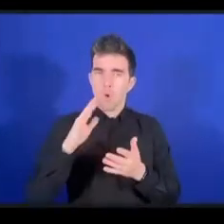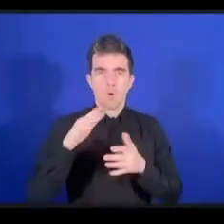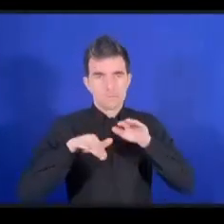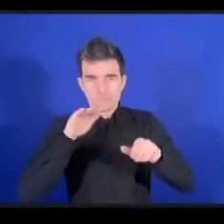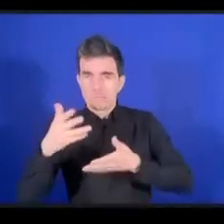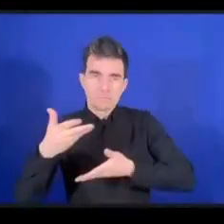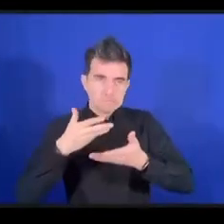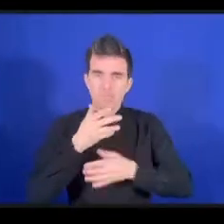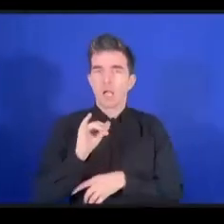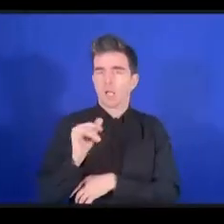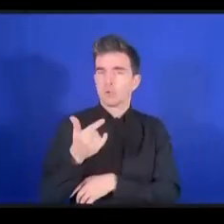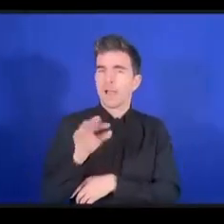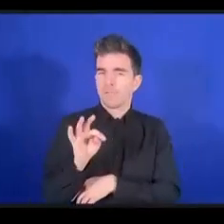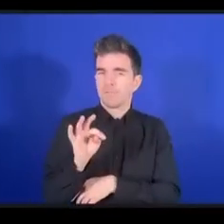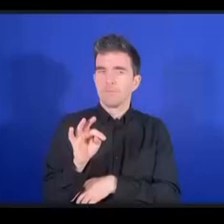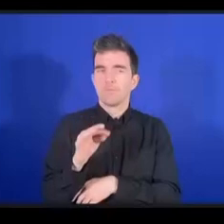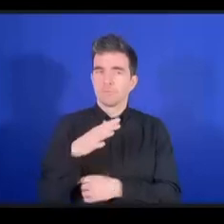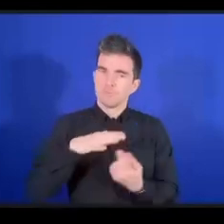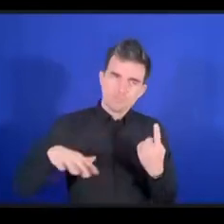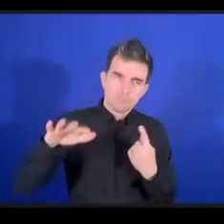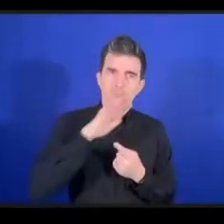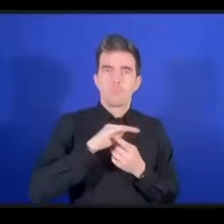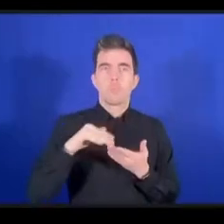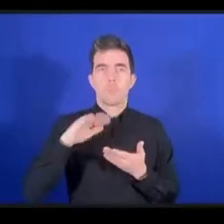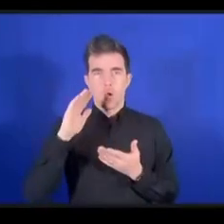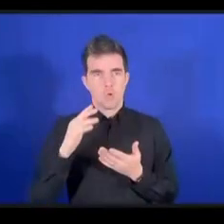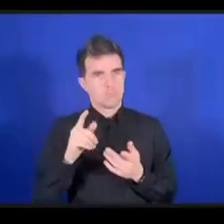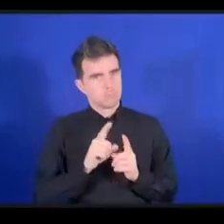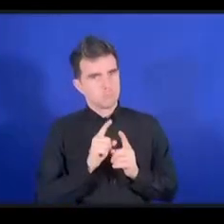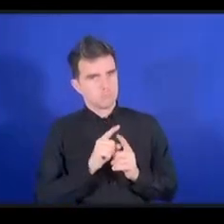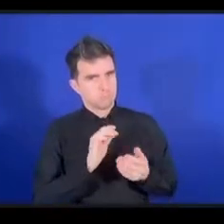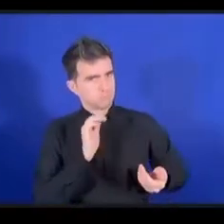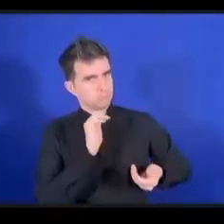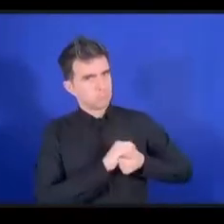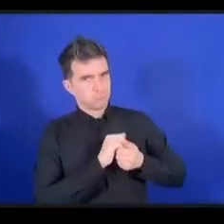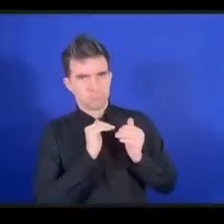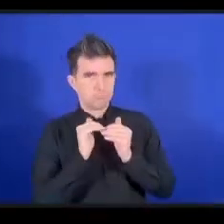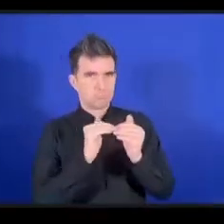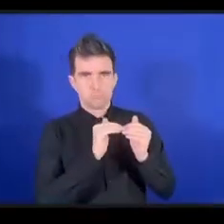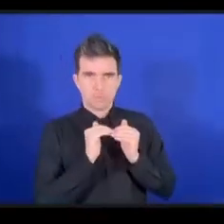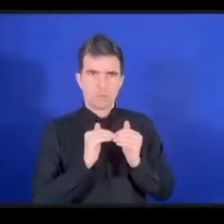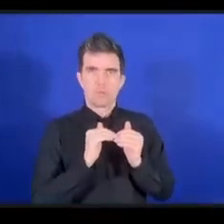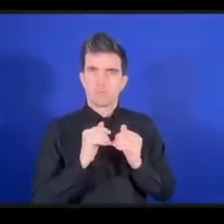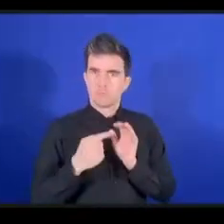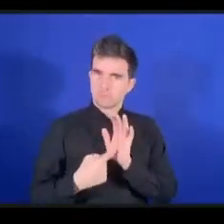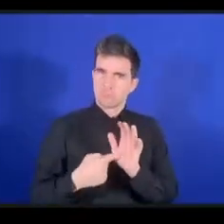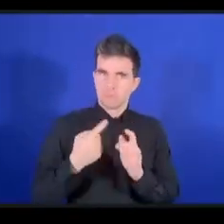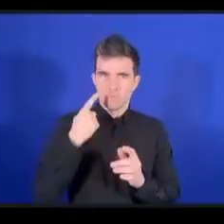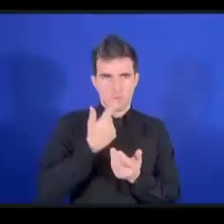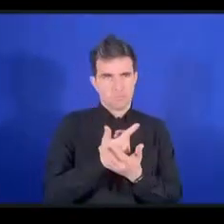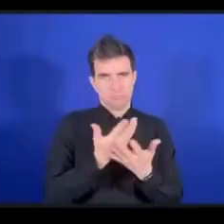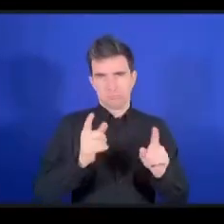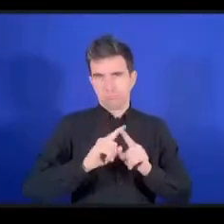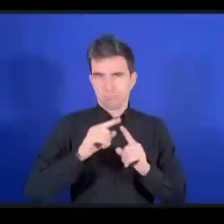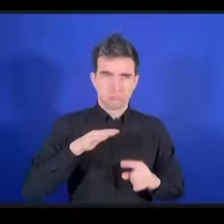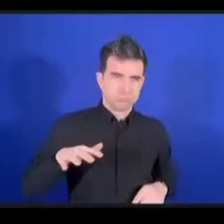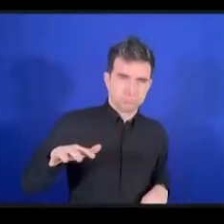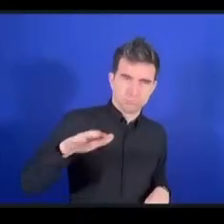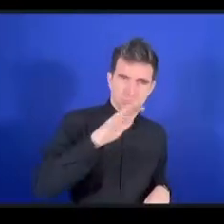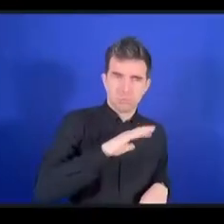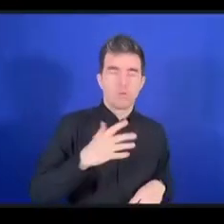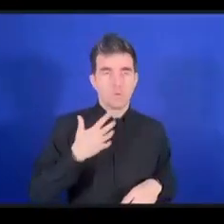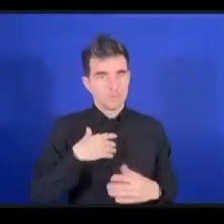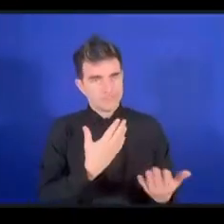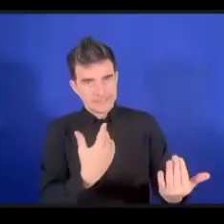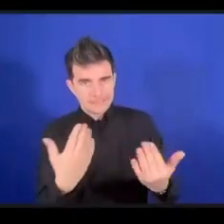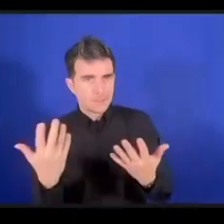un Igual muchas industrias envían solo un representante para que escuche y que preparen algo en torno a